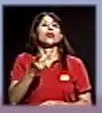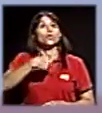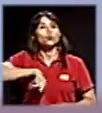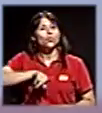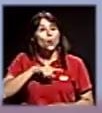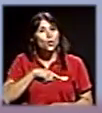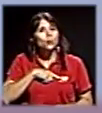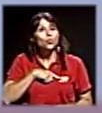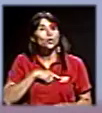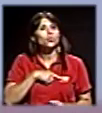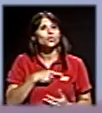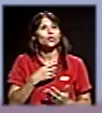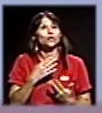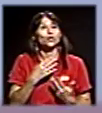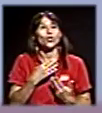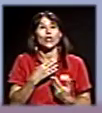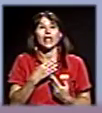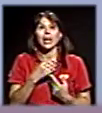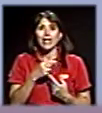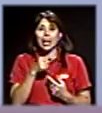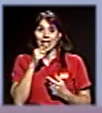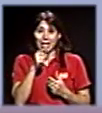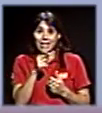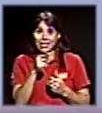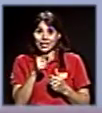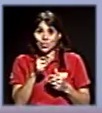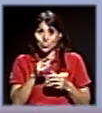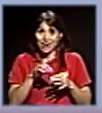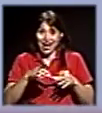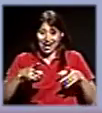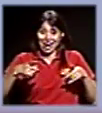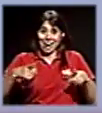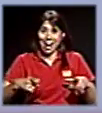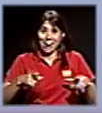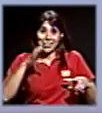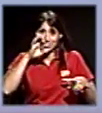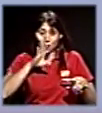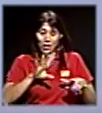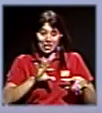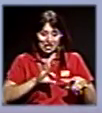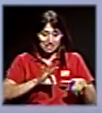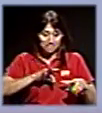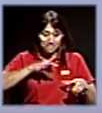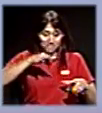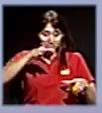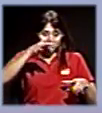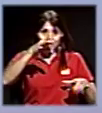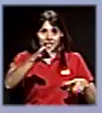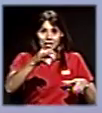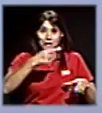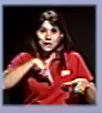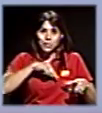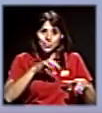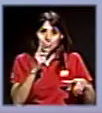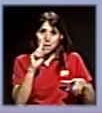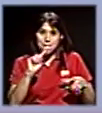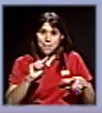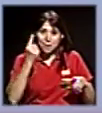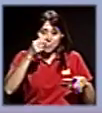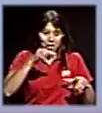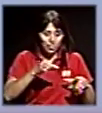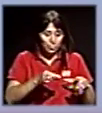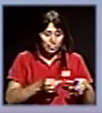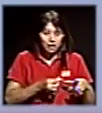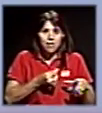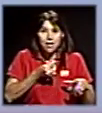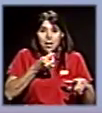ese primer chocolate de la caja de chocolates que te acaban de regalar en conciencia plena en